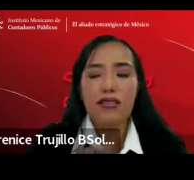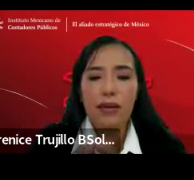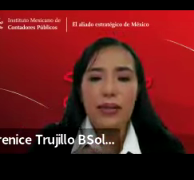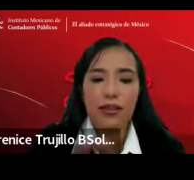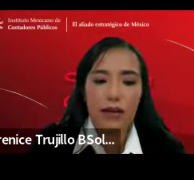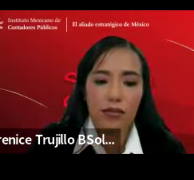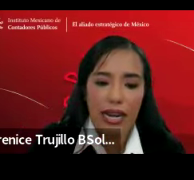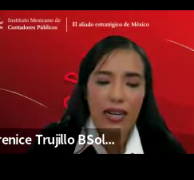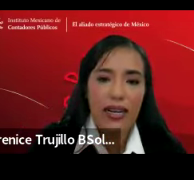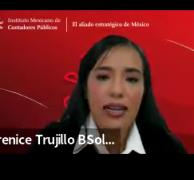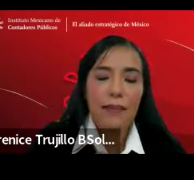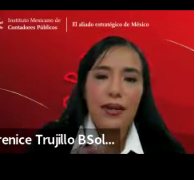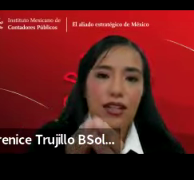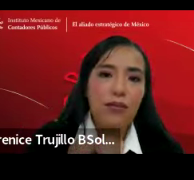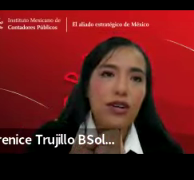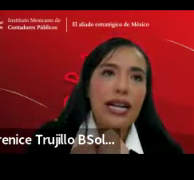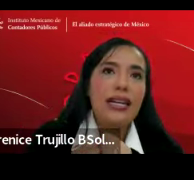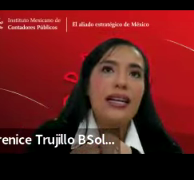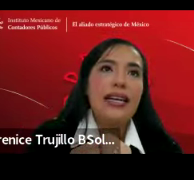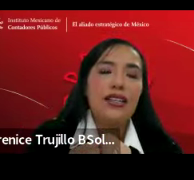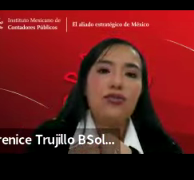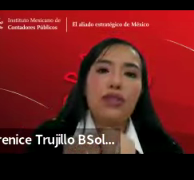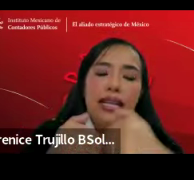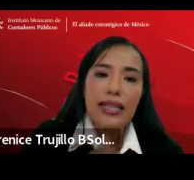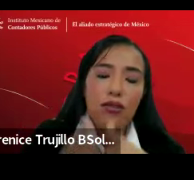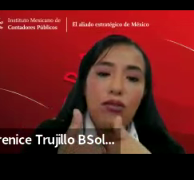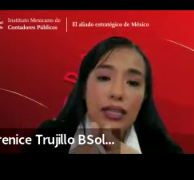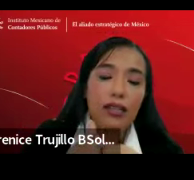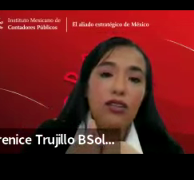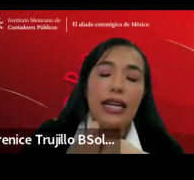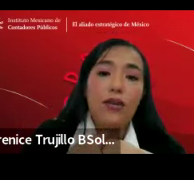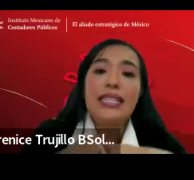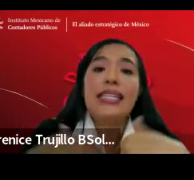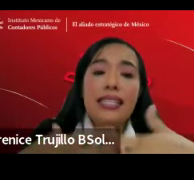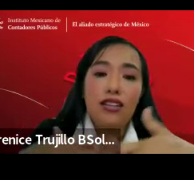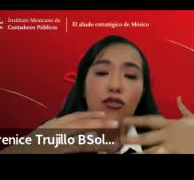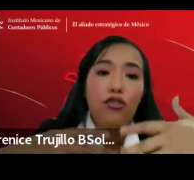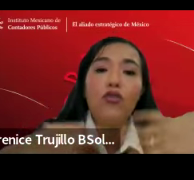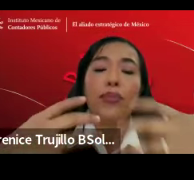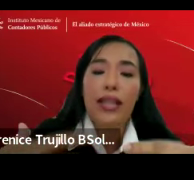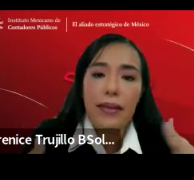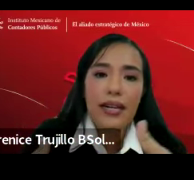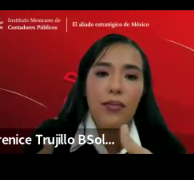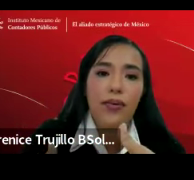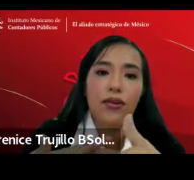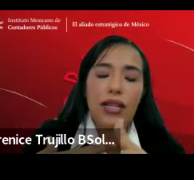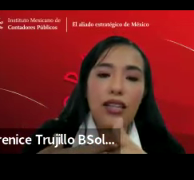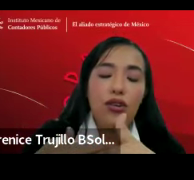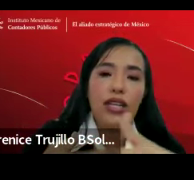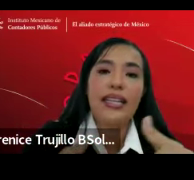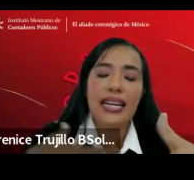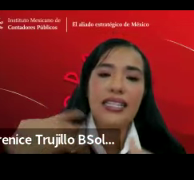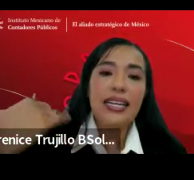Si ustedes tienen una persona moral, la persona moral es un ente jurídico que no existe, no lo pueden ver. Por